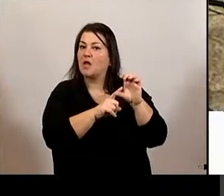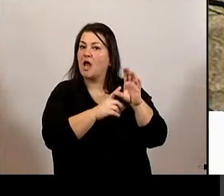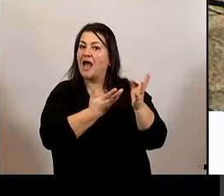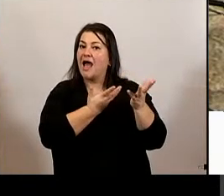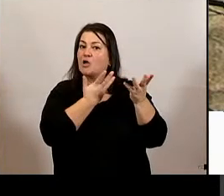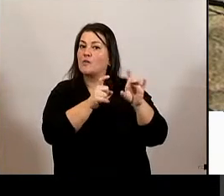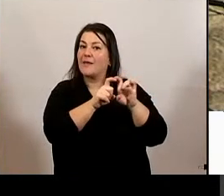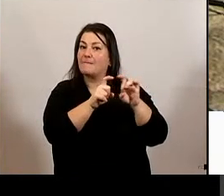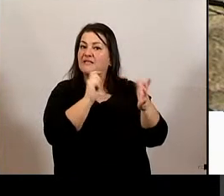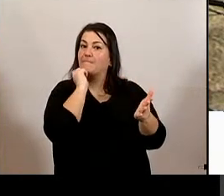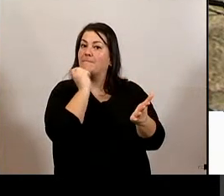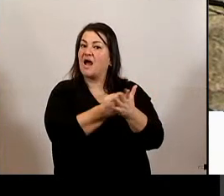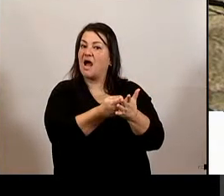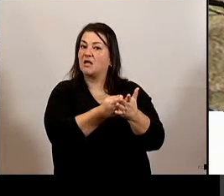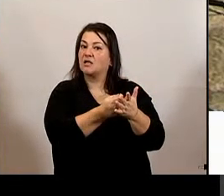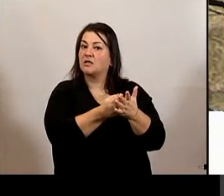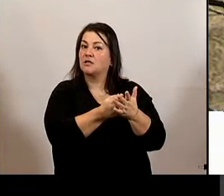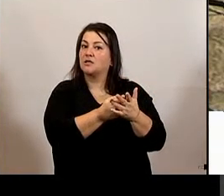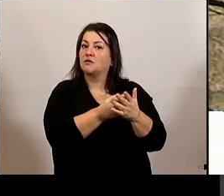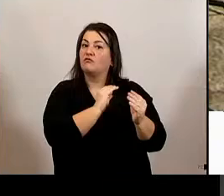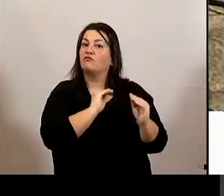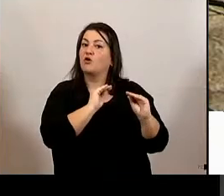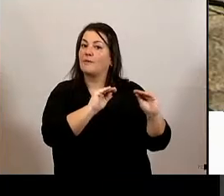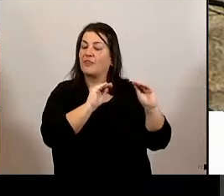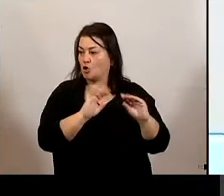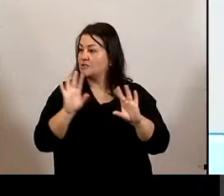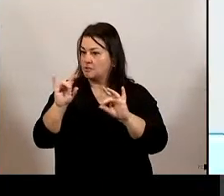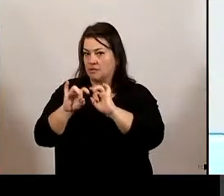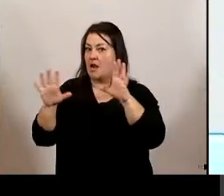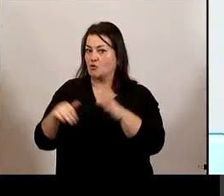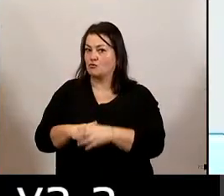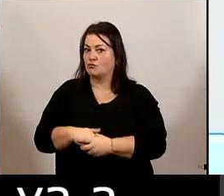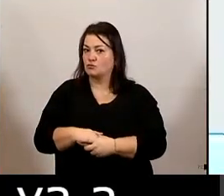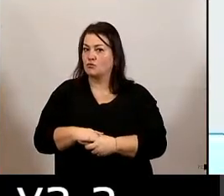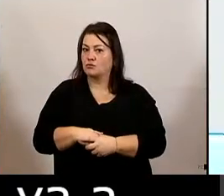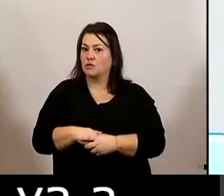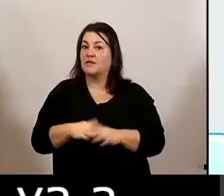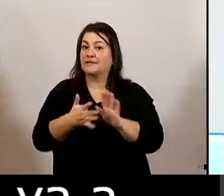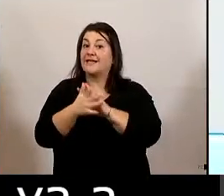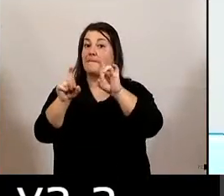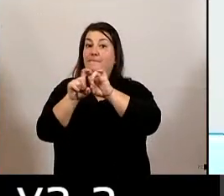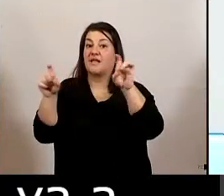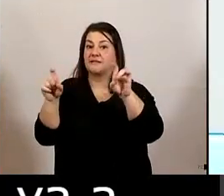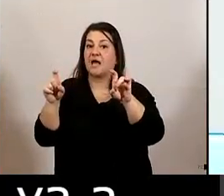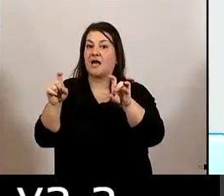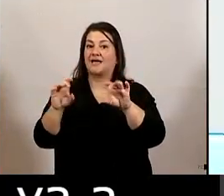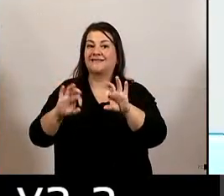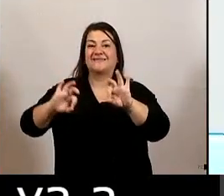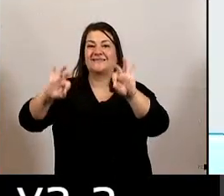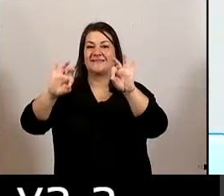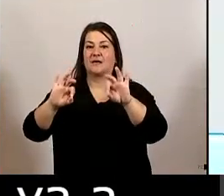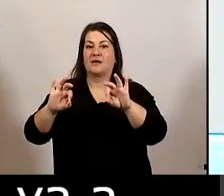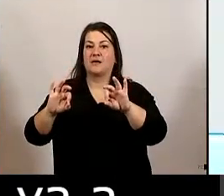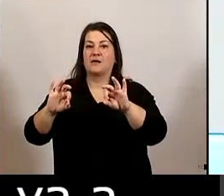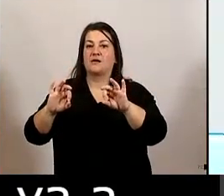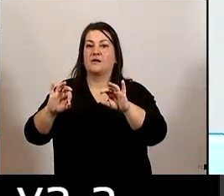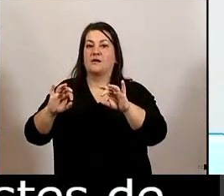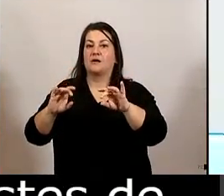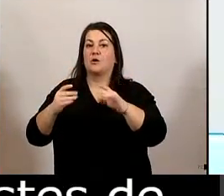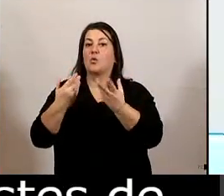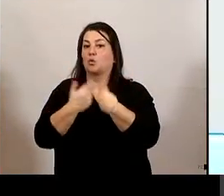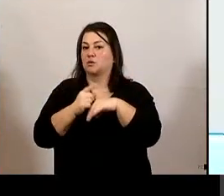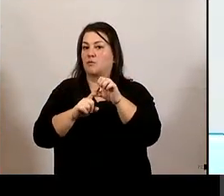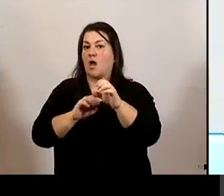a la empresa a pagar esos 10 millones del coste de formación? Claro. Vale. Cuando las empresas tienen ese carácter y se les denomina así, la Junta